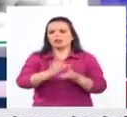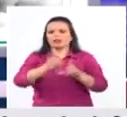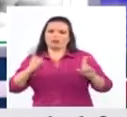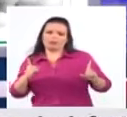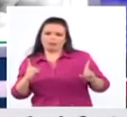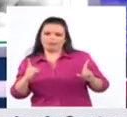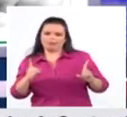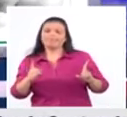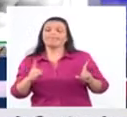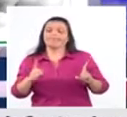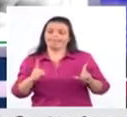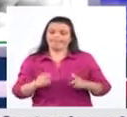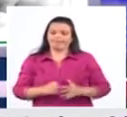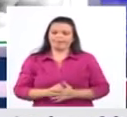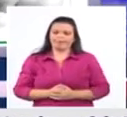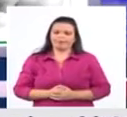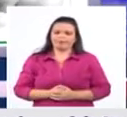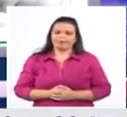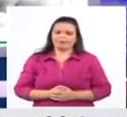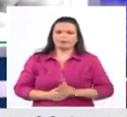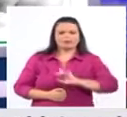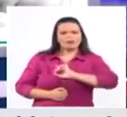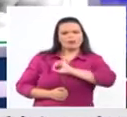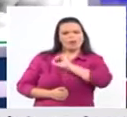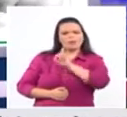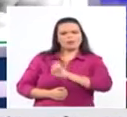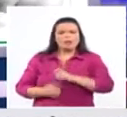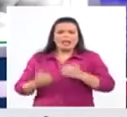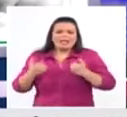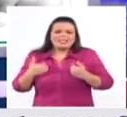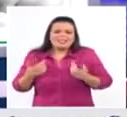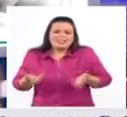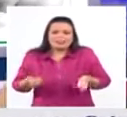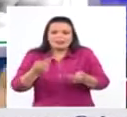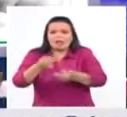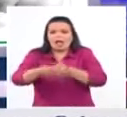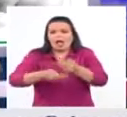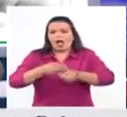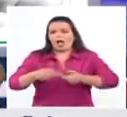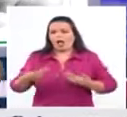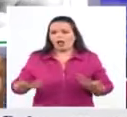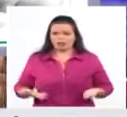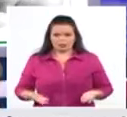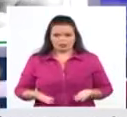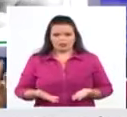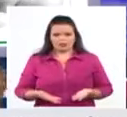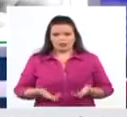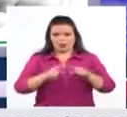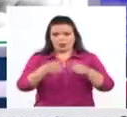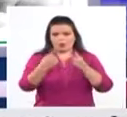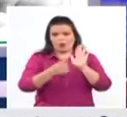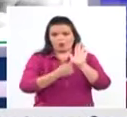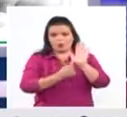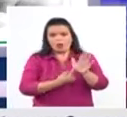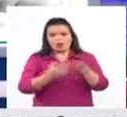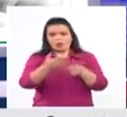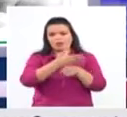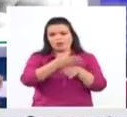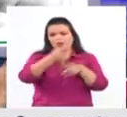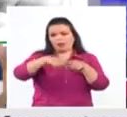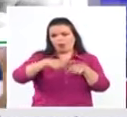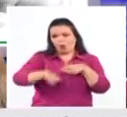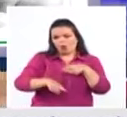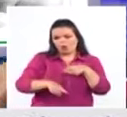¿Qué hacer? Es la gran pregunta ante estas secuelas evidentes que va dejando la COVID-19.